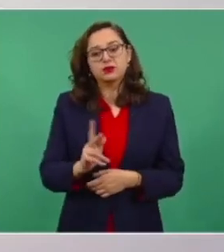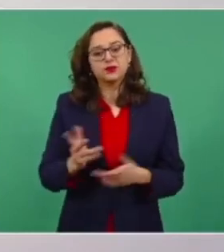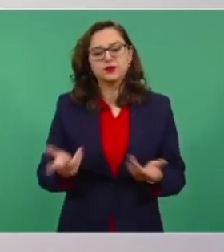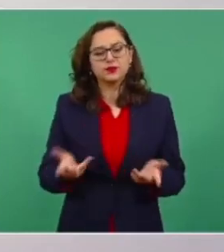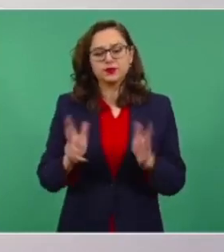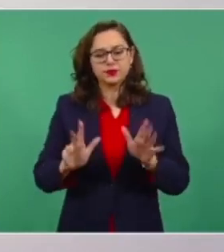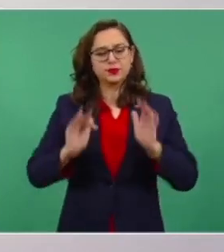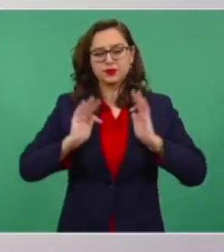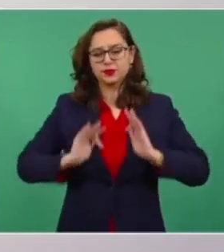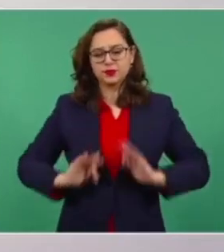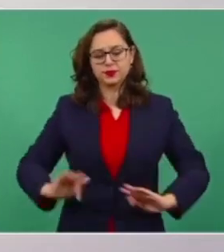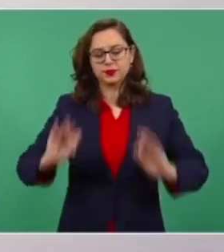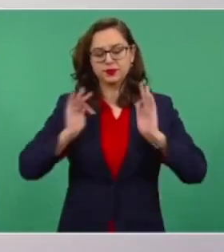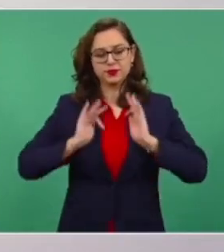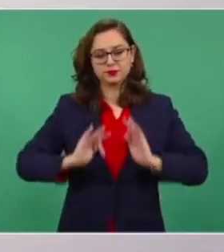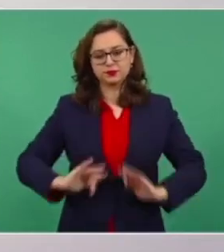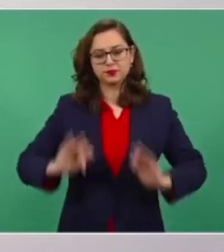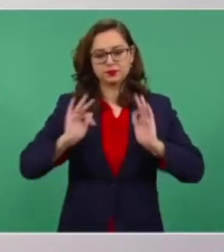preocupar, o sea,